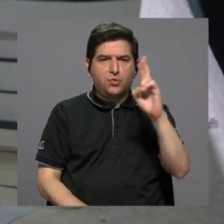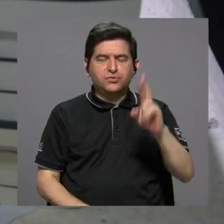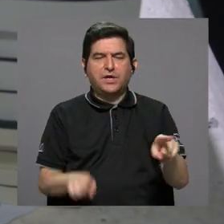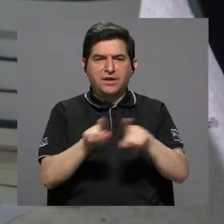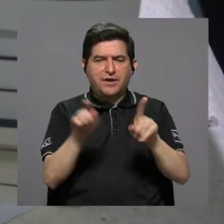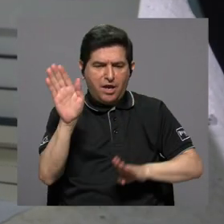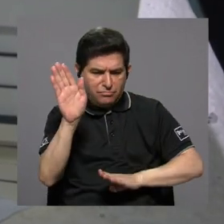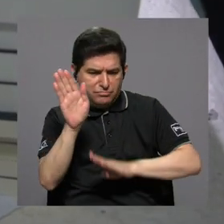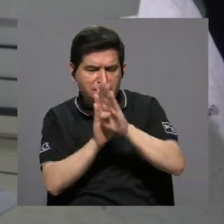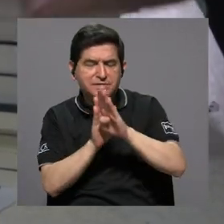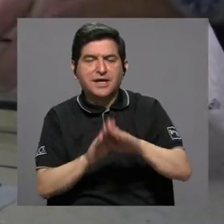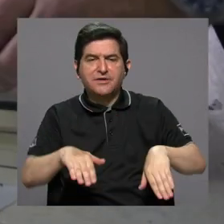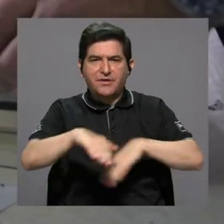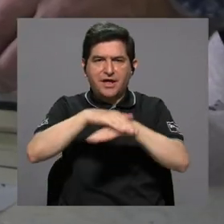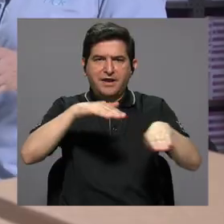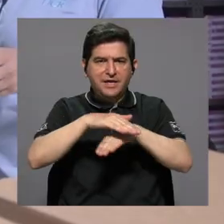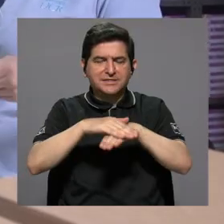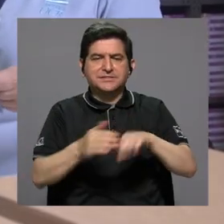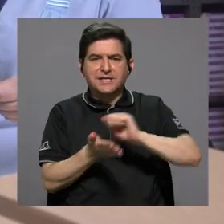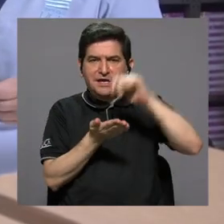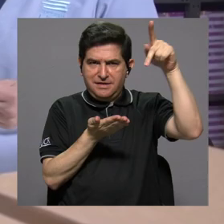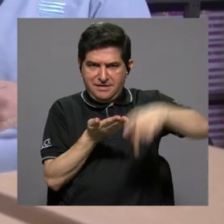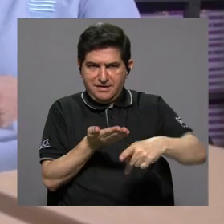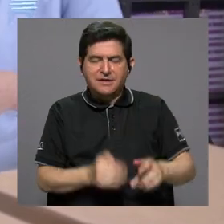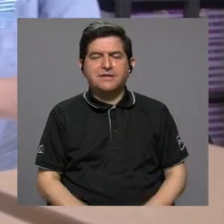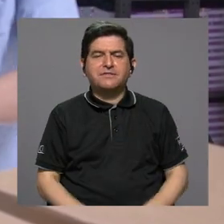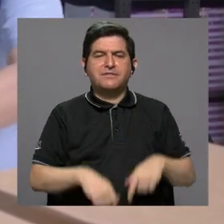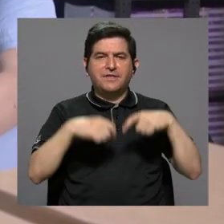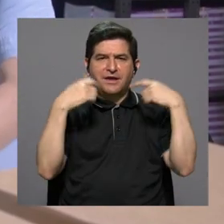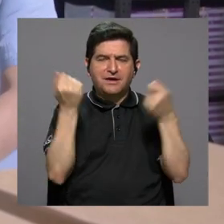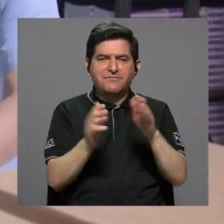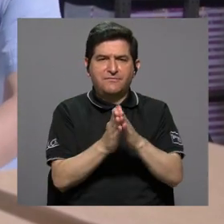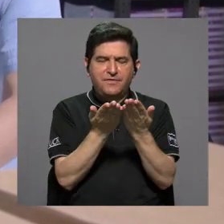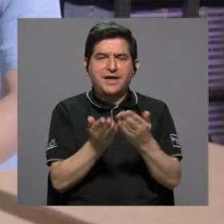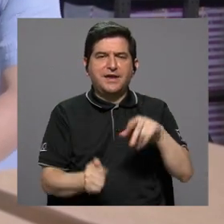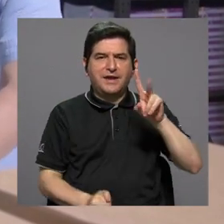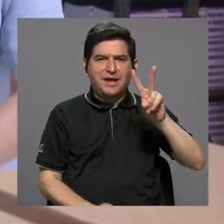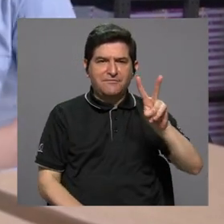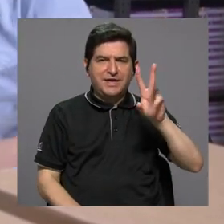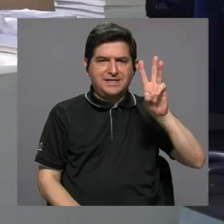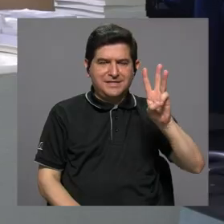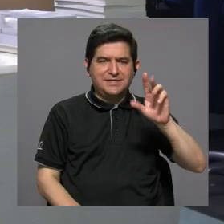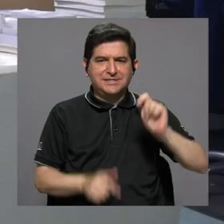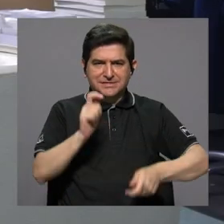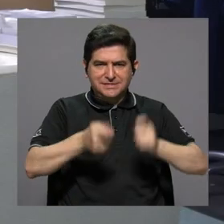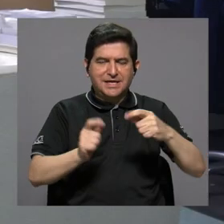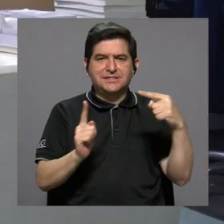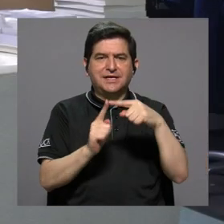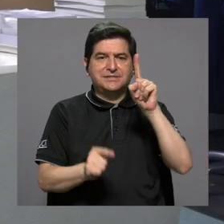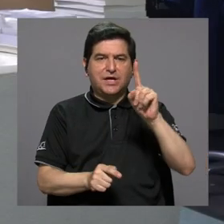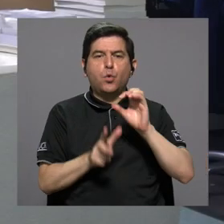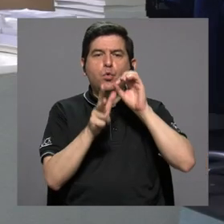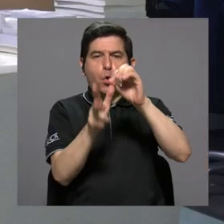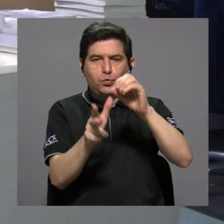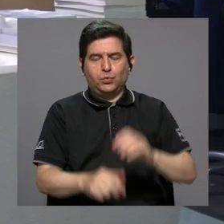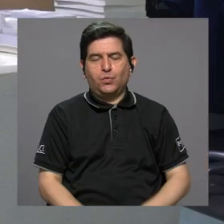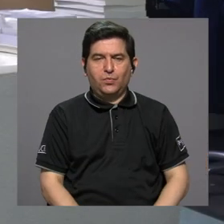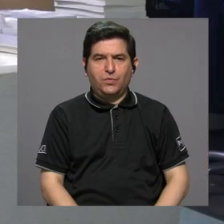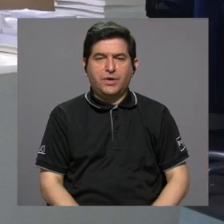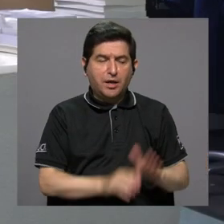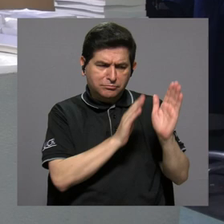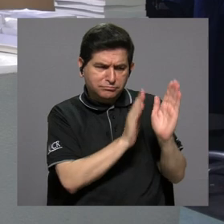también desarrollará en la sede Rodrigo Facio una feria del libro del 26 de septiembre al 1 de octubre.